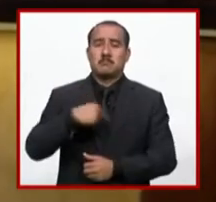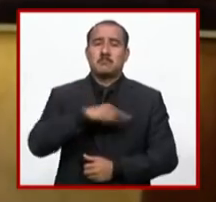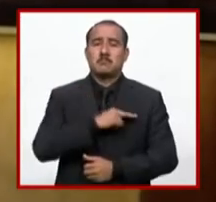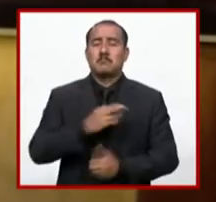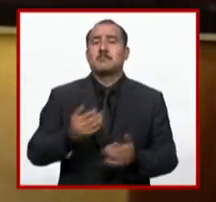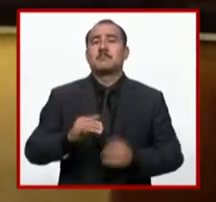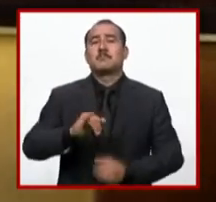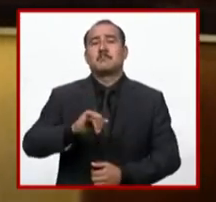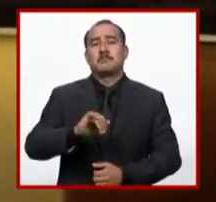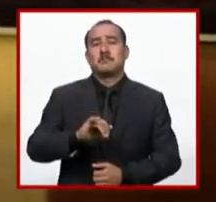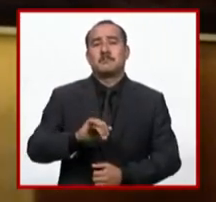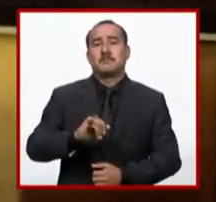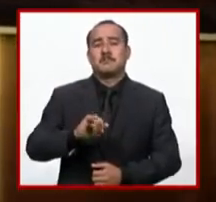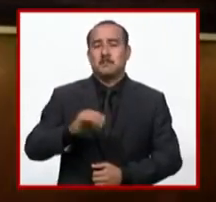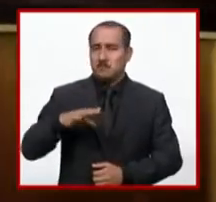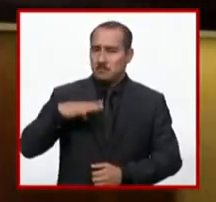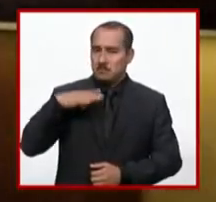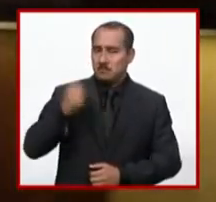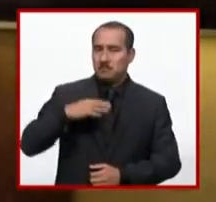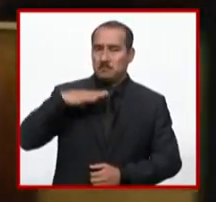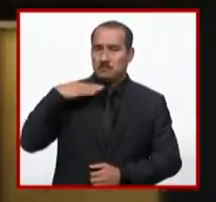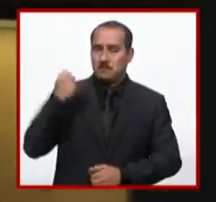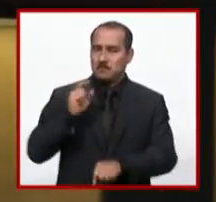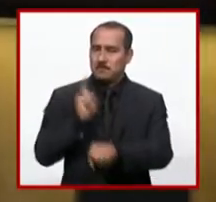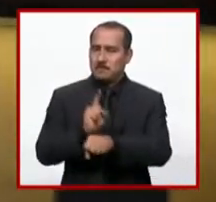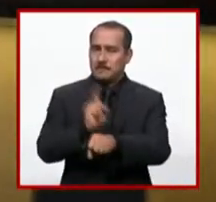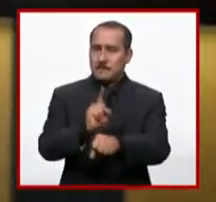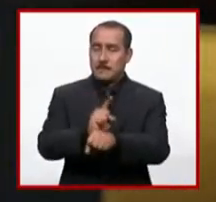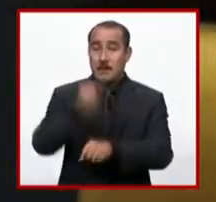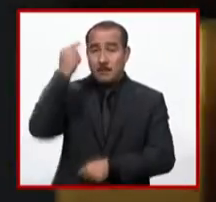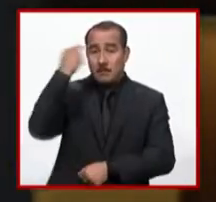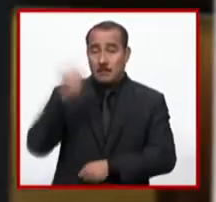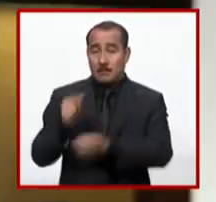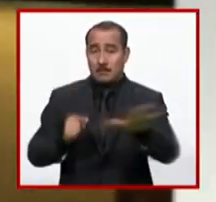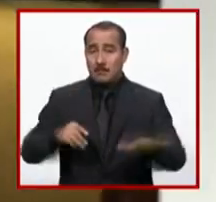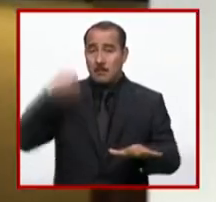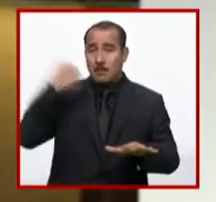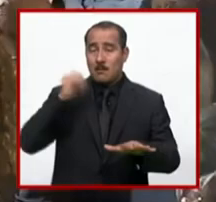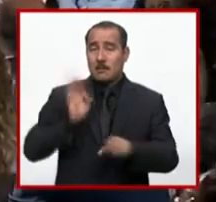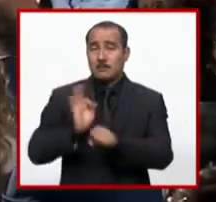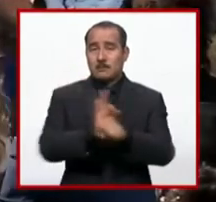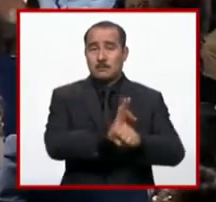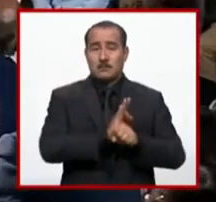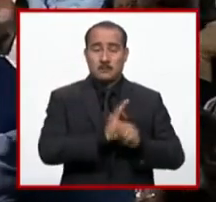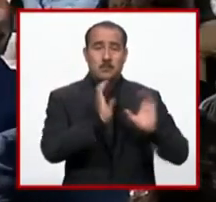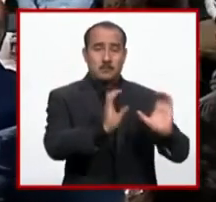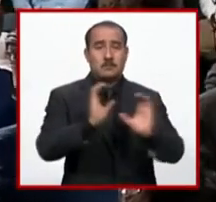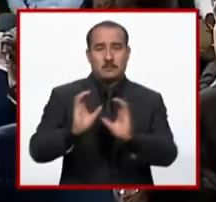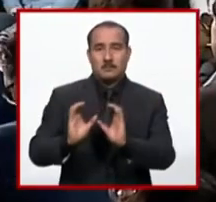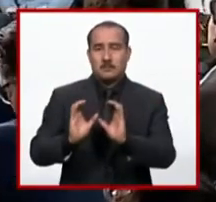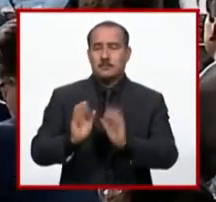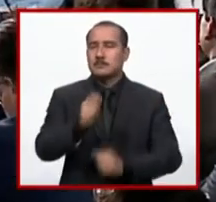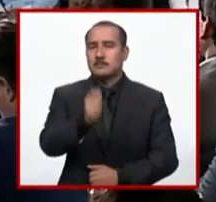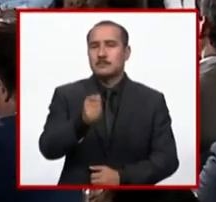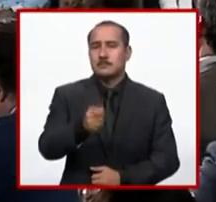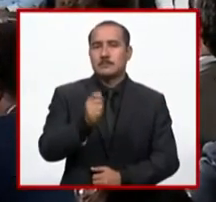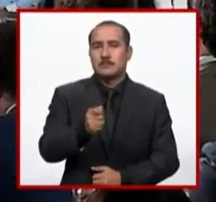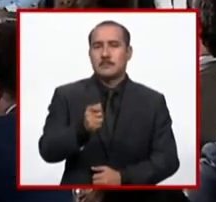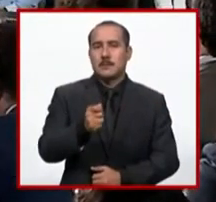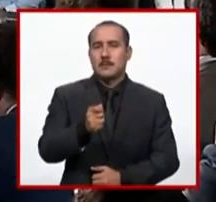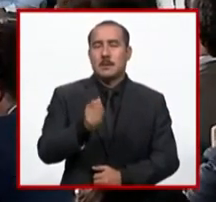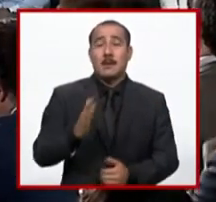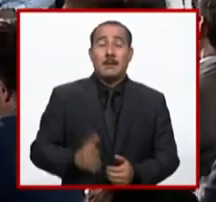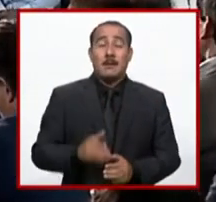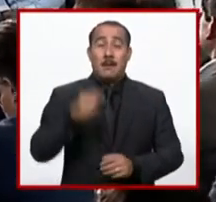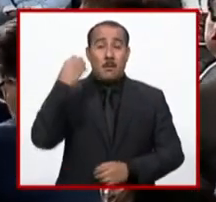quedando la lucha diaria a favor de la seguridad de Oaxaca. ¿Y qué significa esa lucha? Que estamos entre los